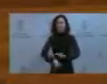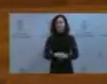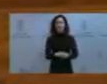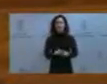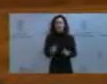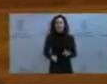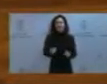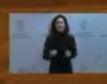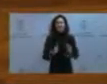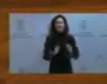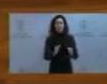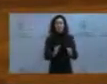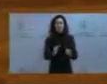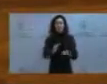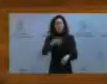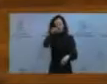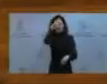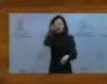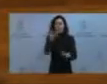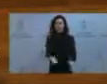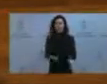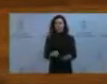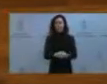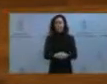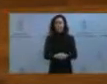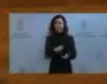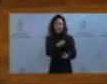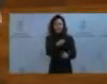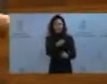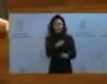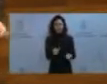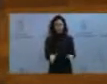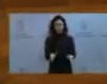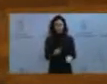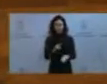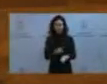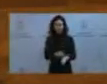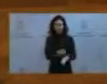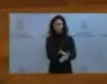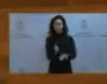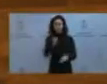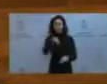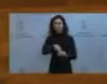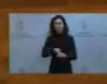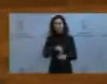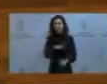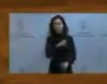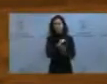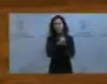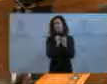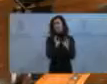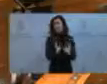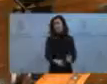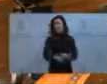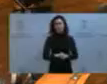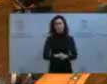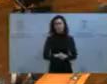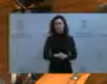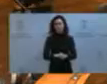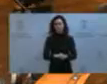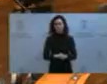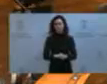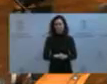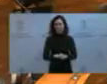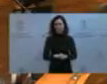más frecuentes. Y usted, ante este proceso, por supuesto, ustedes votaron en contra, catenaccio, y